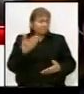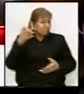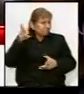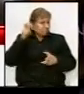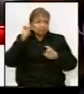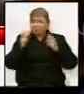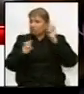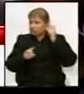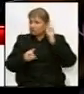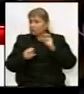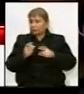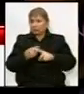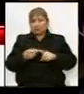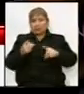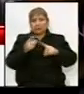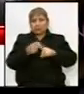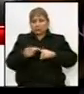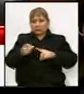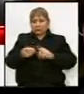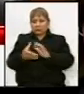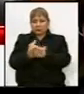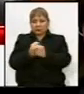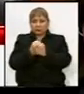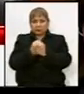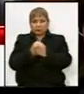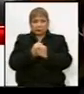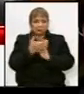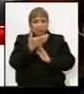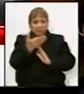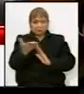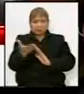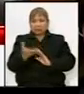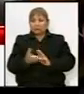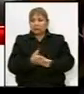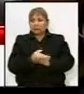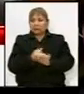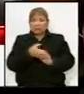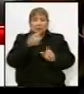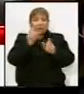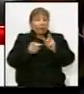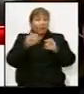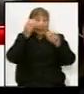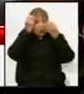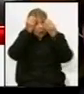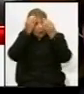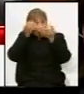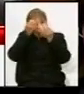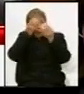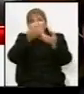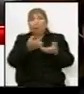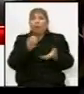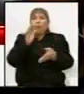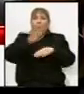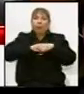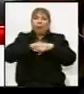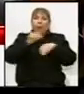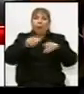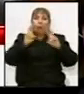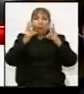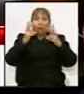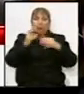varios colegas o gente que ha opinado sobre este tema